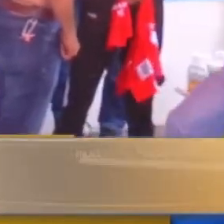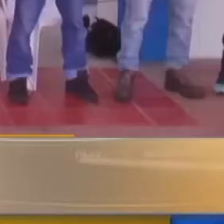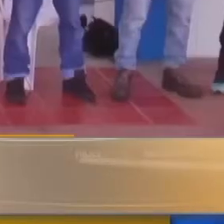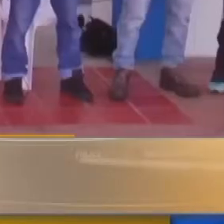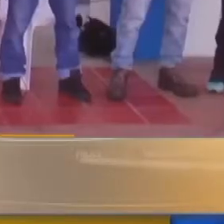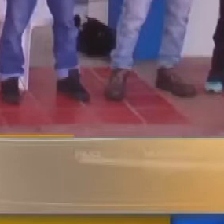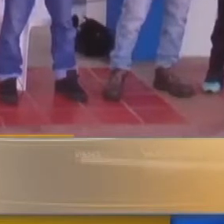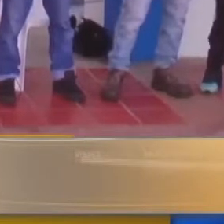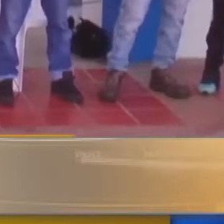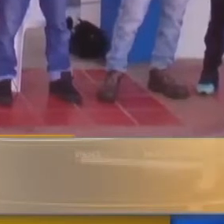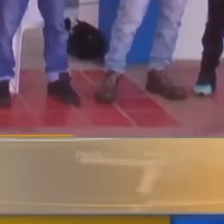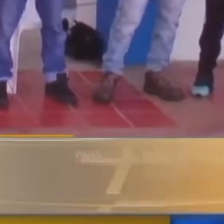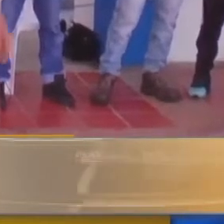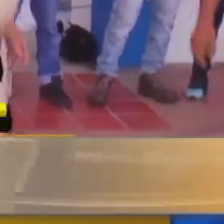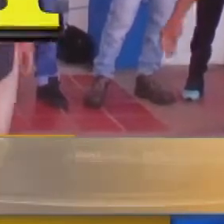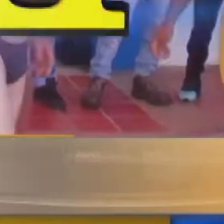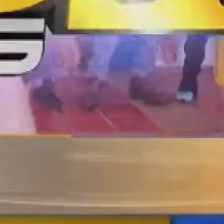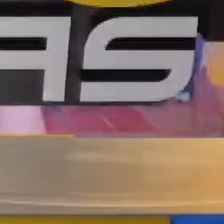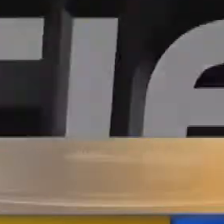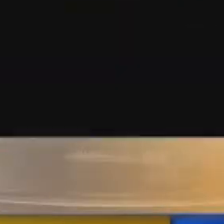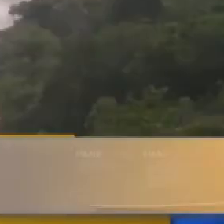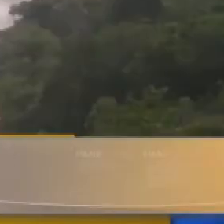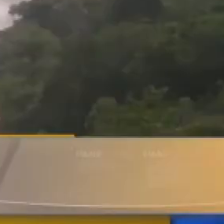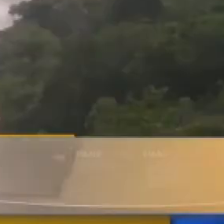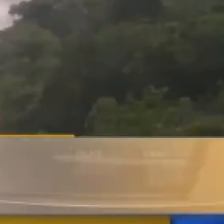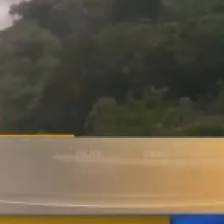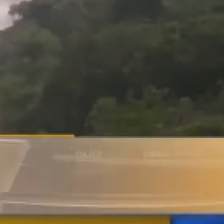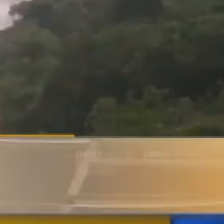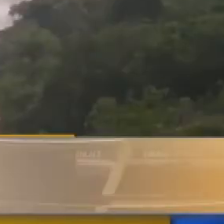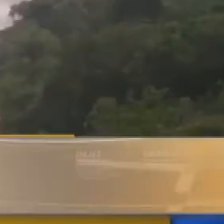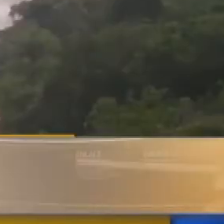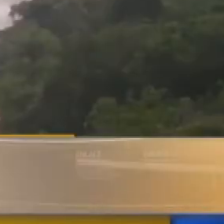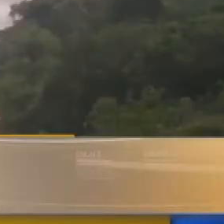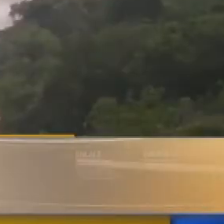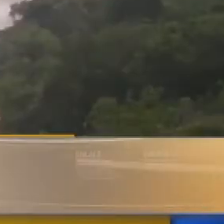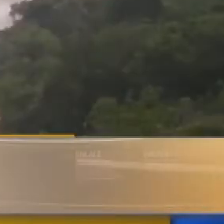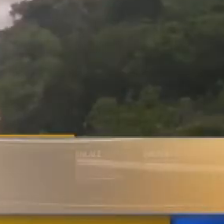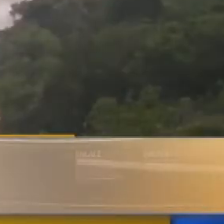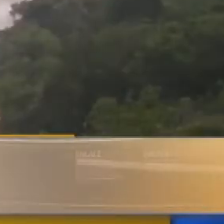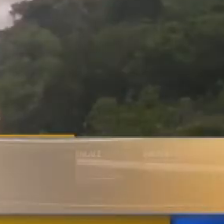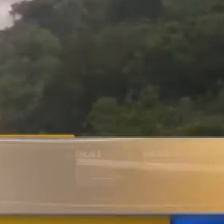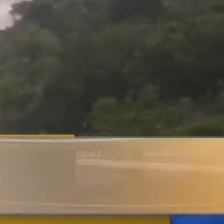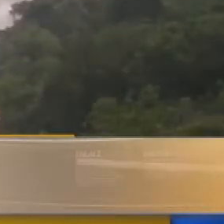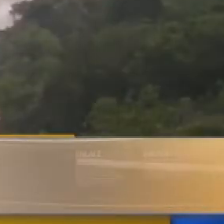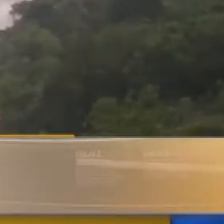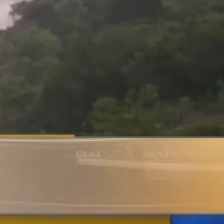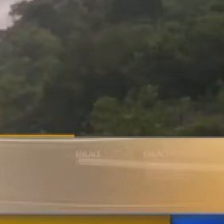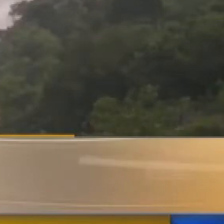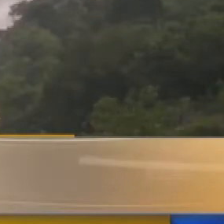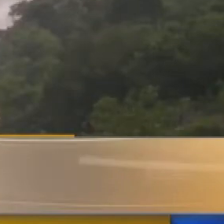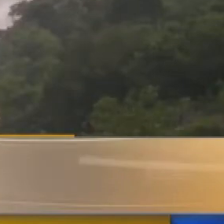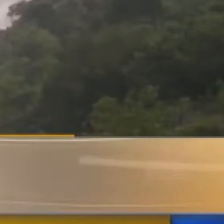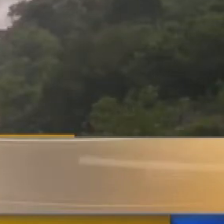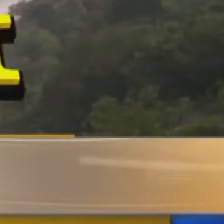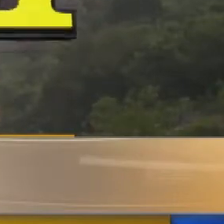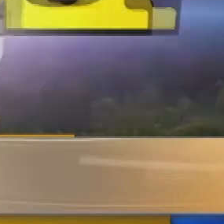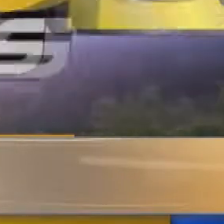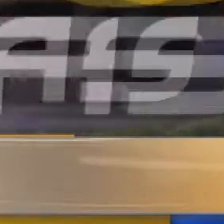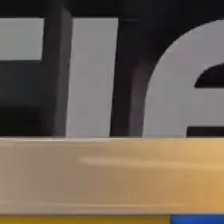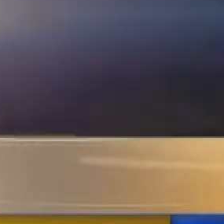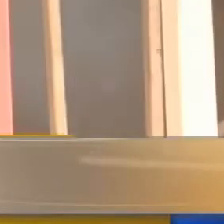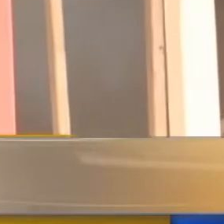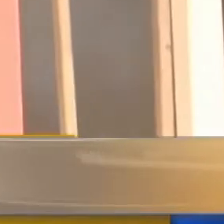Cor Magdalena para presionar el pago de sus trabajos. Isagen anunció que cerrará sus compuertas tras disminución de